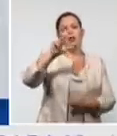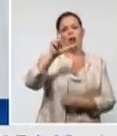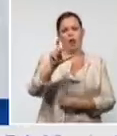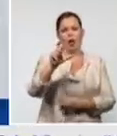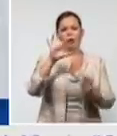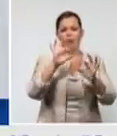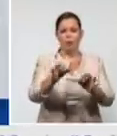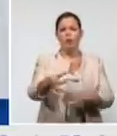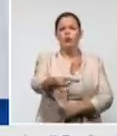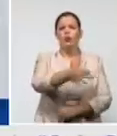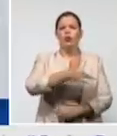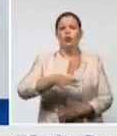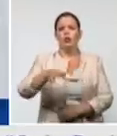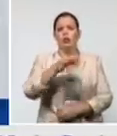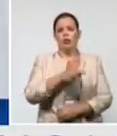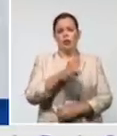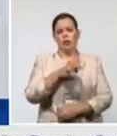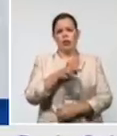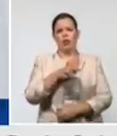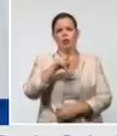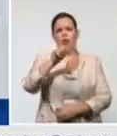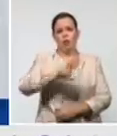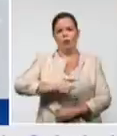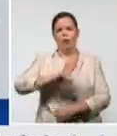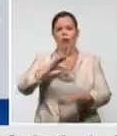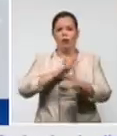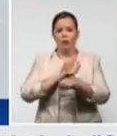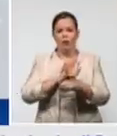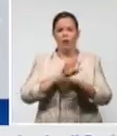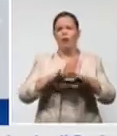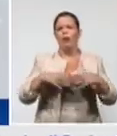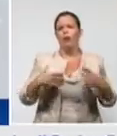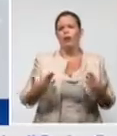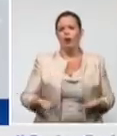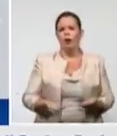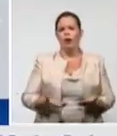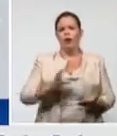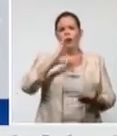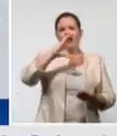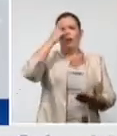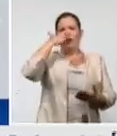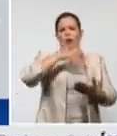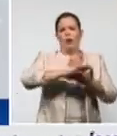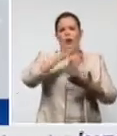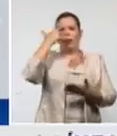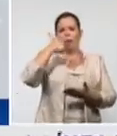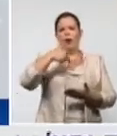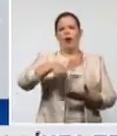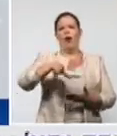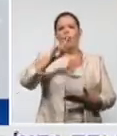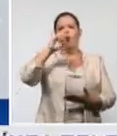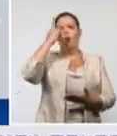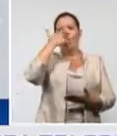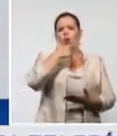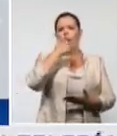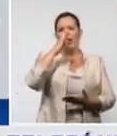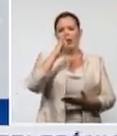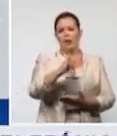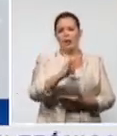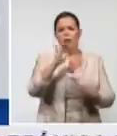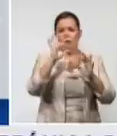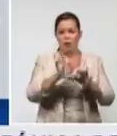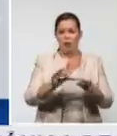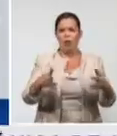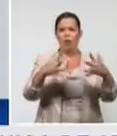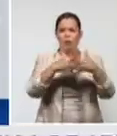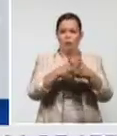el caso confirmado pertenece al municipio de Camajuaní, relacionado con el evento que se